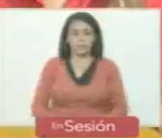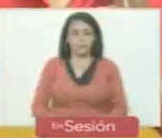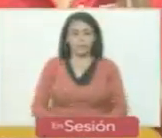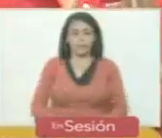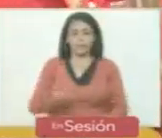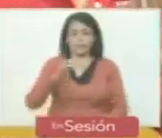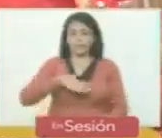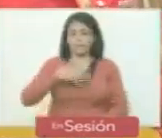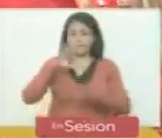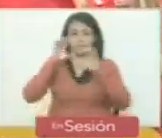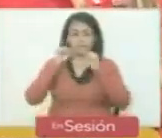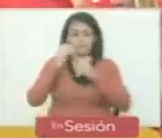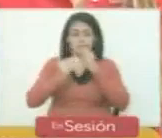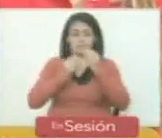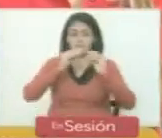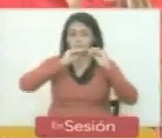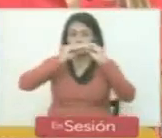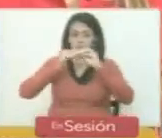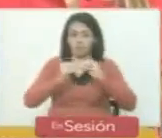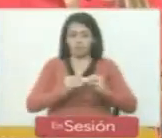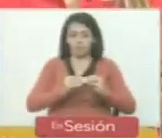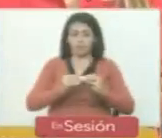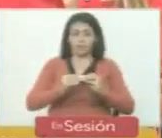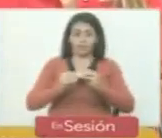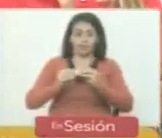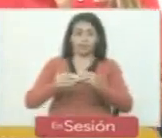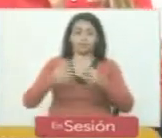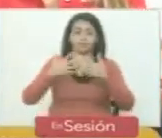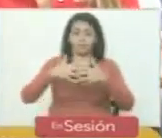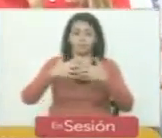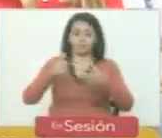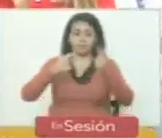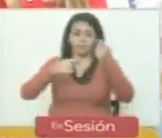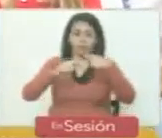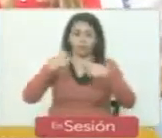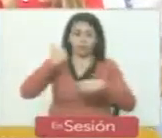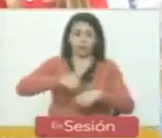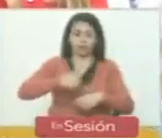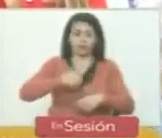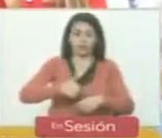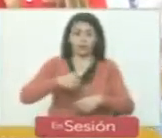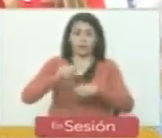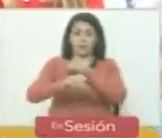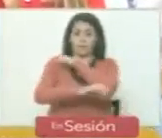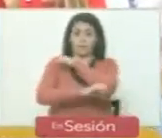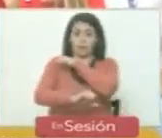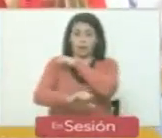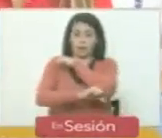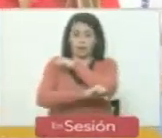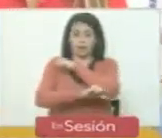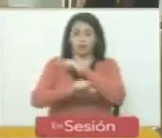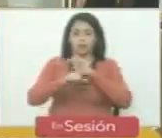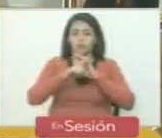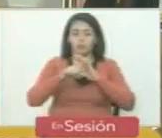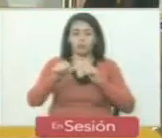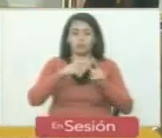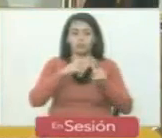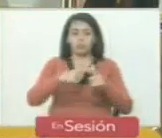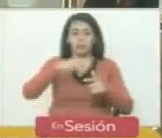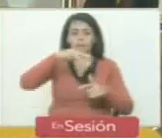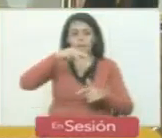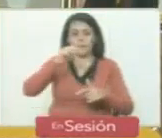No pueden entender cómo reparamos las incubadoras que nos vendió Argentina y que el delincuente, ladrón, homicida de Mauricio